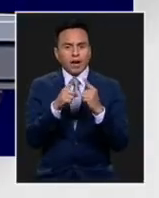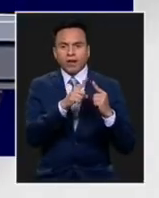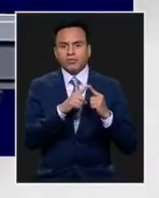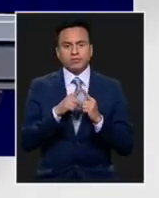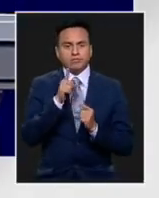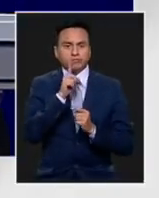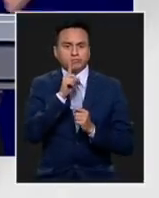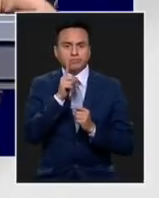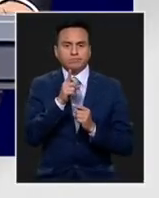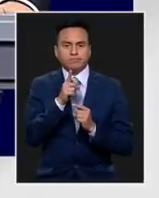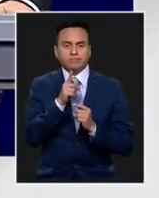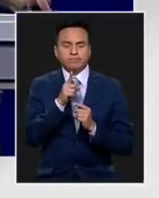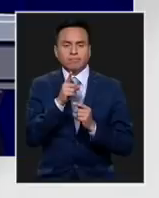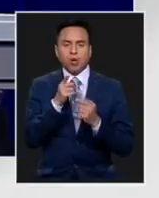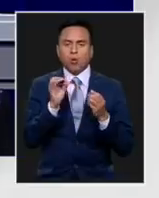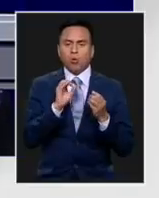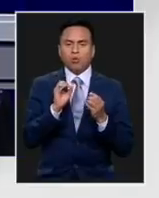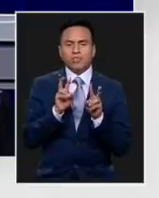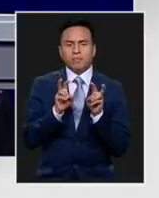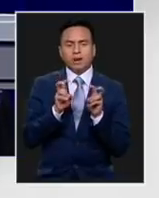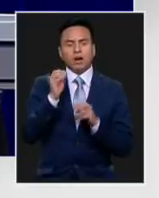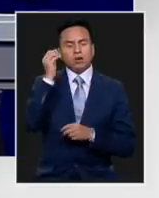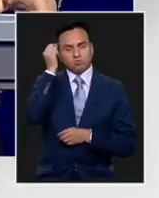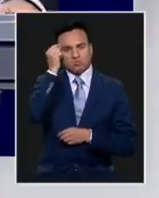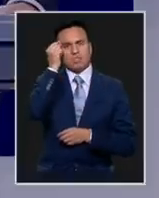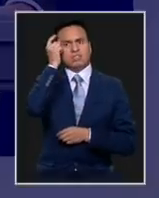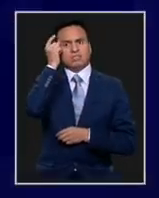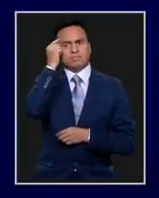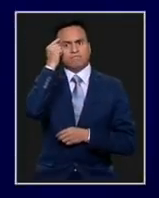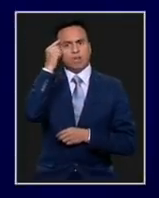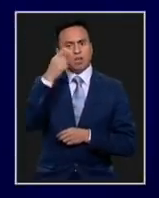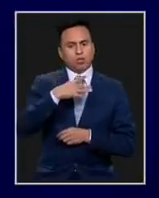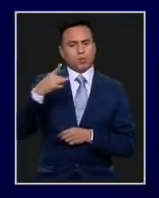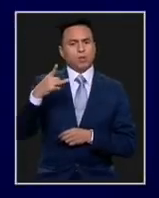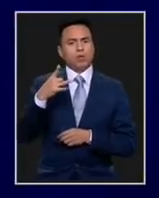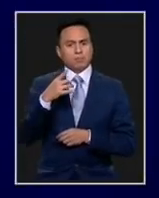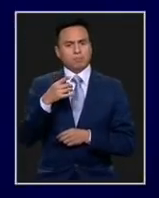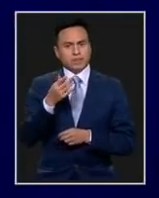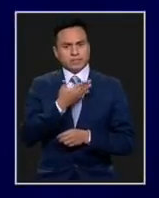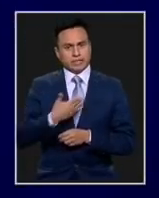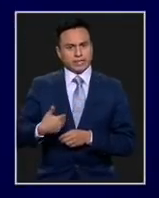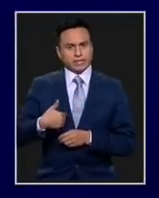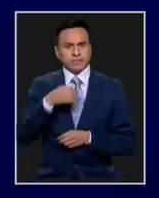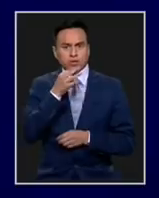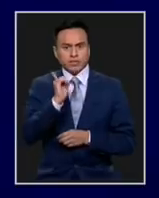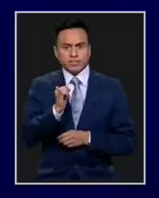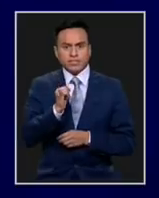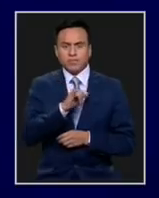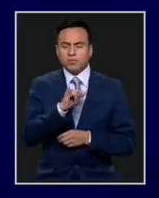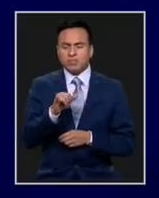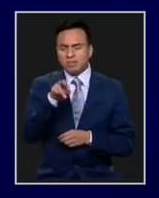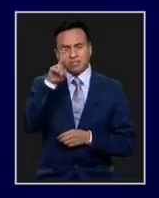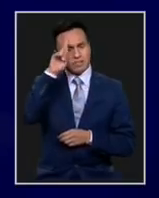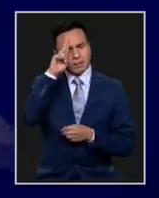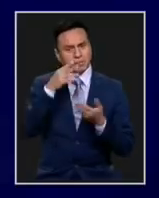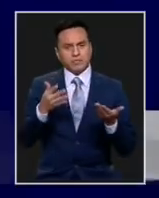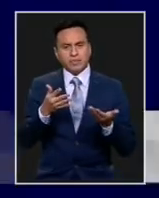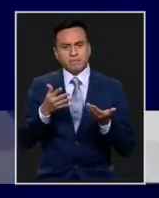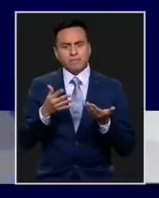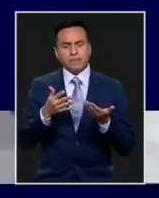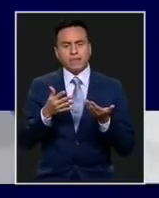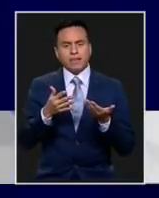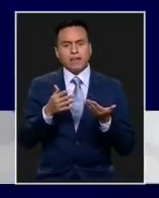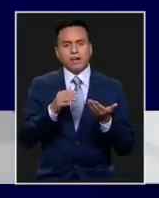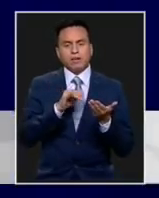tenía eh un tema de conciencia porque había sido nombrada por el presidente, lo dijo así. Después, extrañamente, a